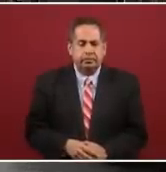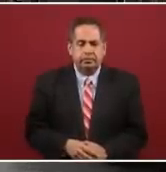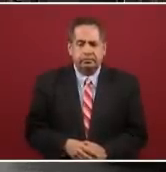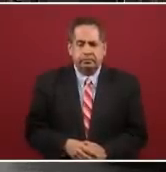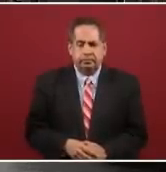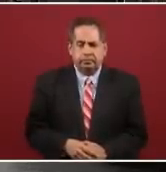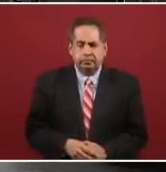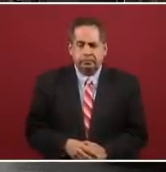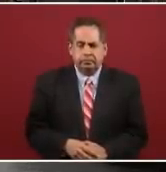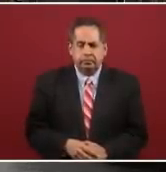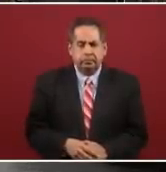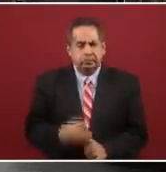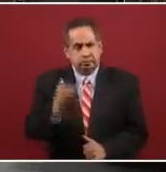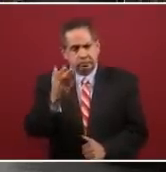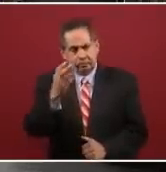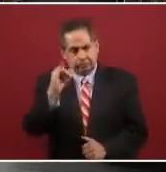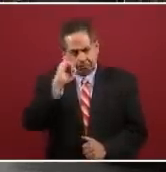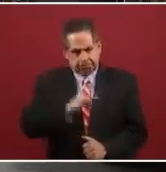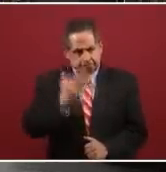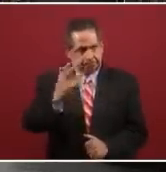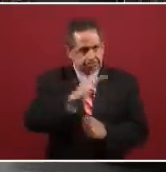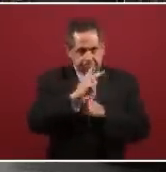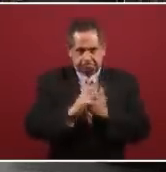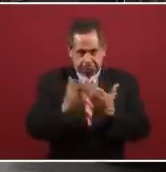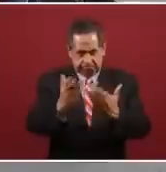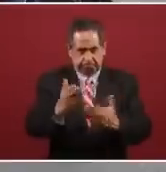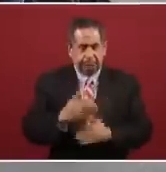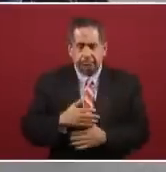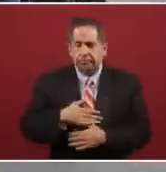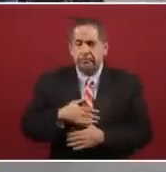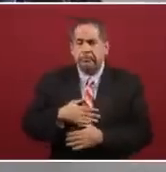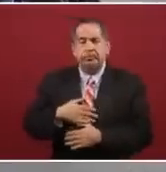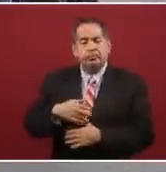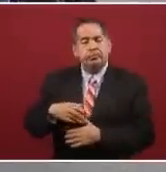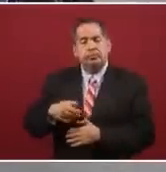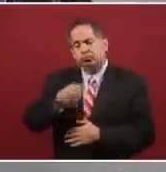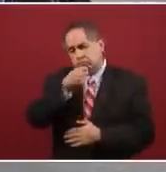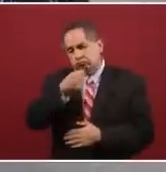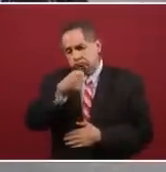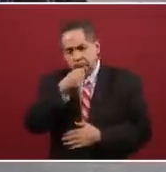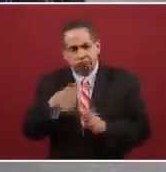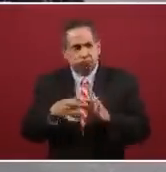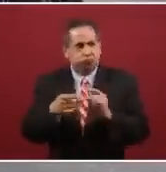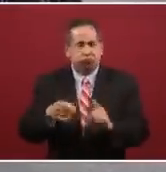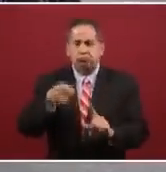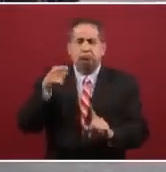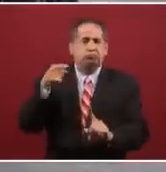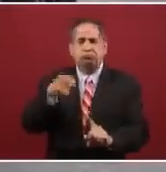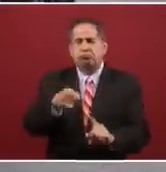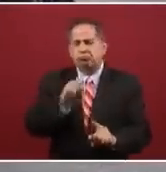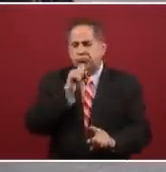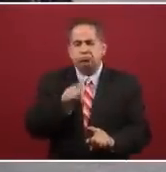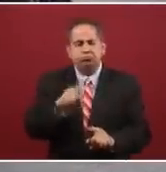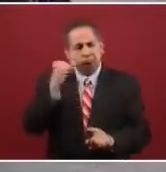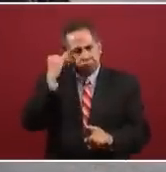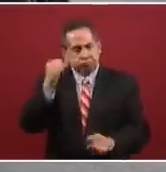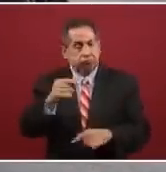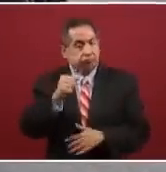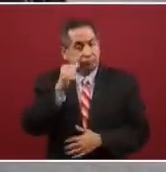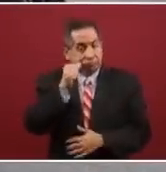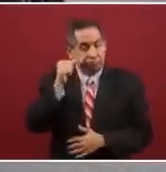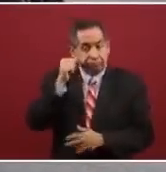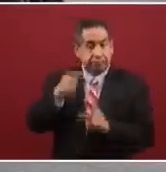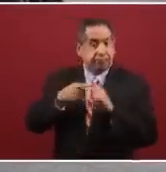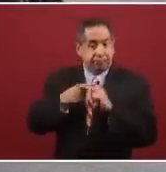Jefe de la Nación, su servidor Carlos Pozos, reportero de Petróleo y Energía. En este mismo sentido, presidente, ayer dio inicio